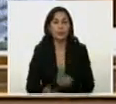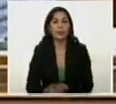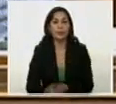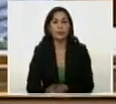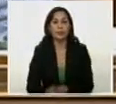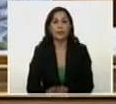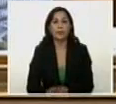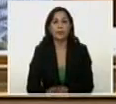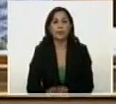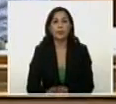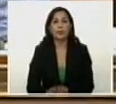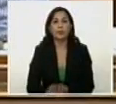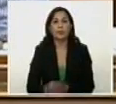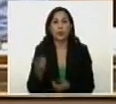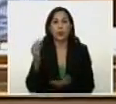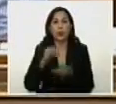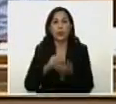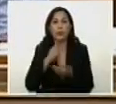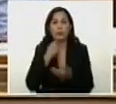Carlos, lo nombré dos veces.